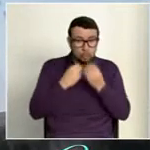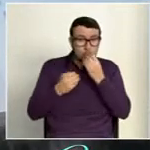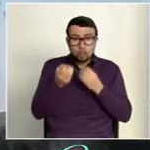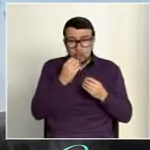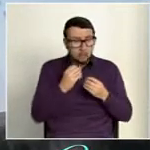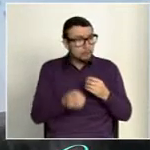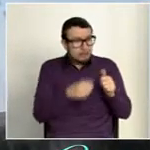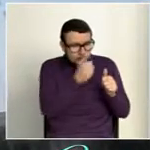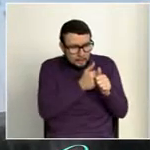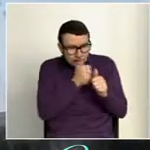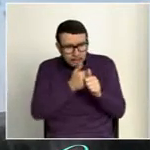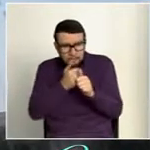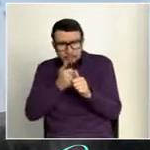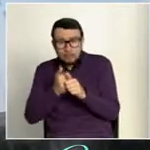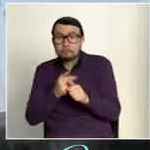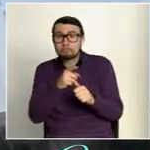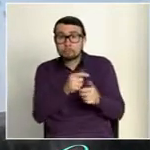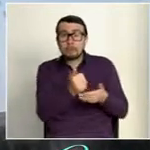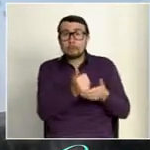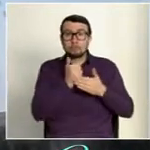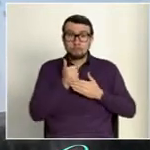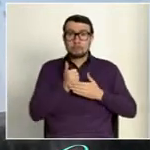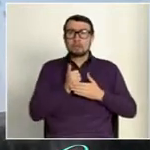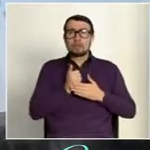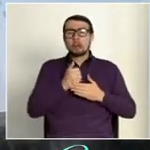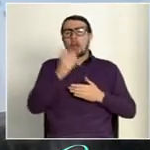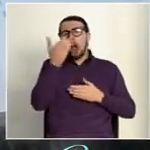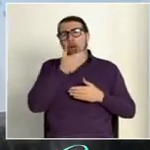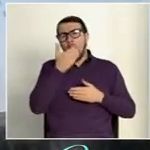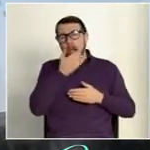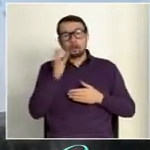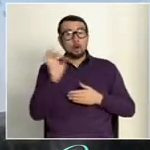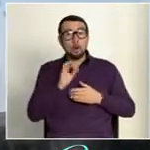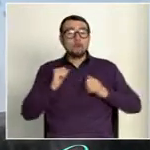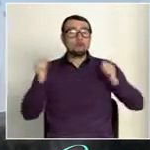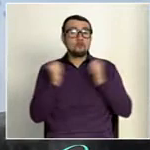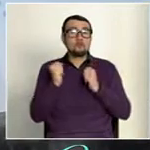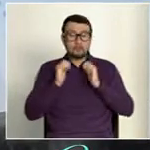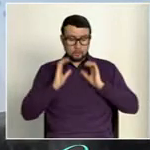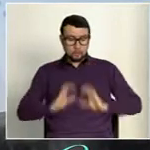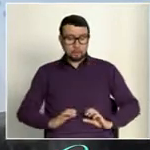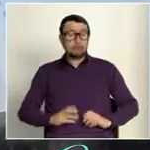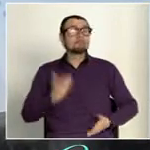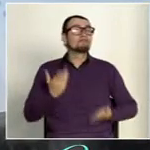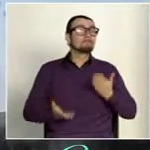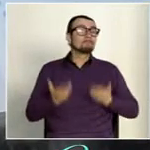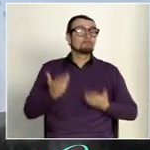propiedades que bien enfrían el cuerpo o bien lo calientan. Y eso es con el tiempo importante ir